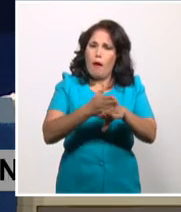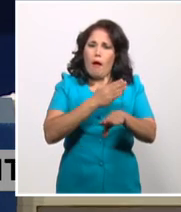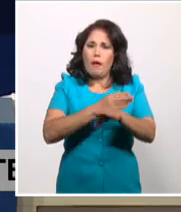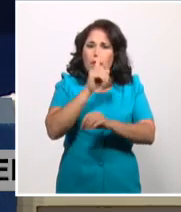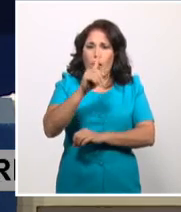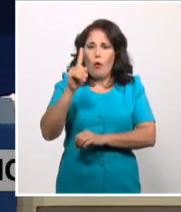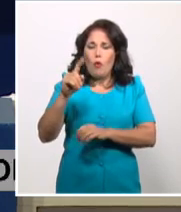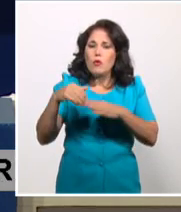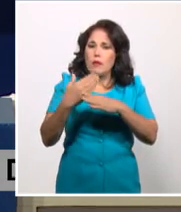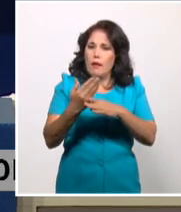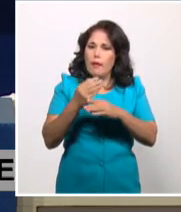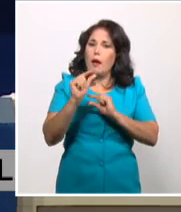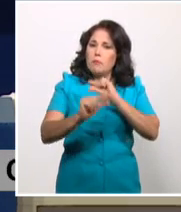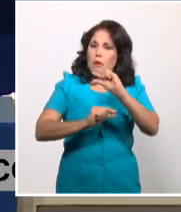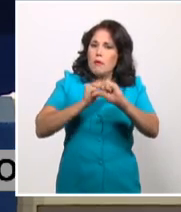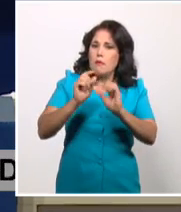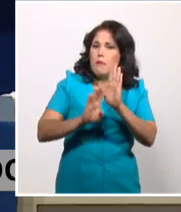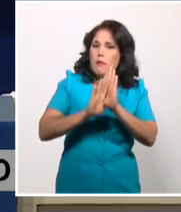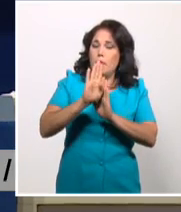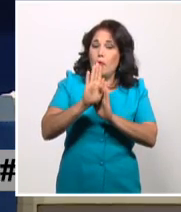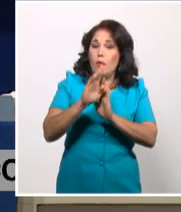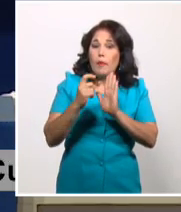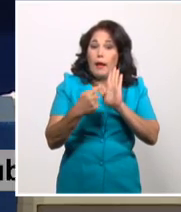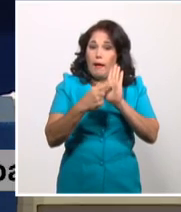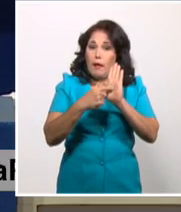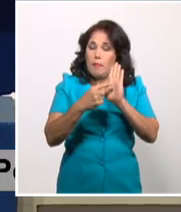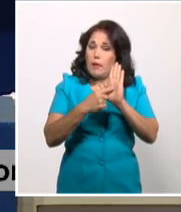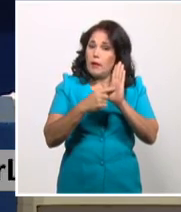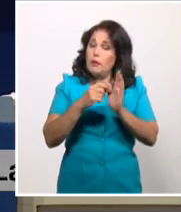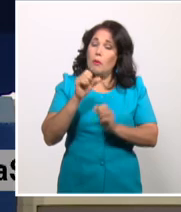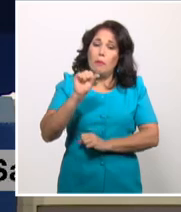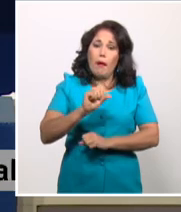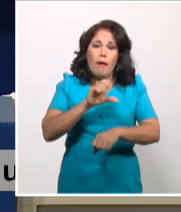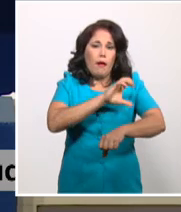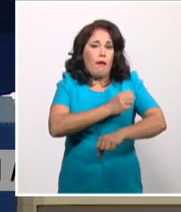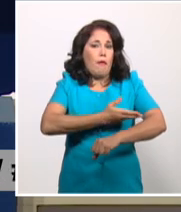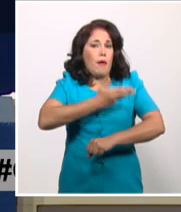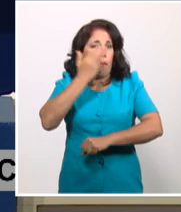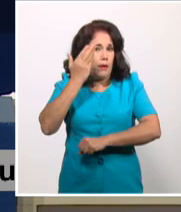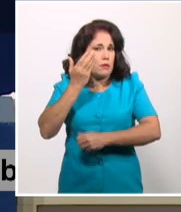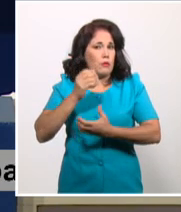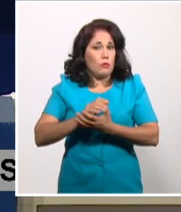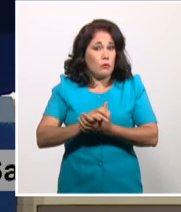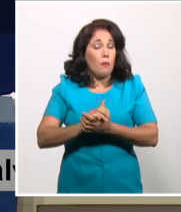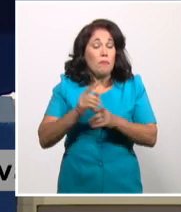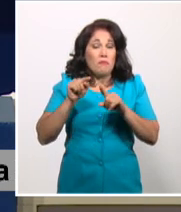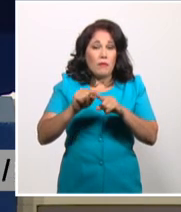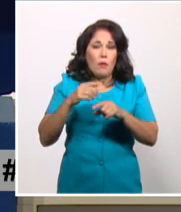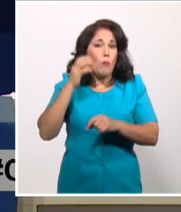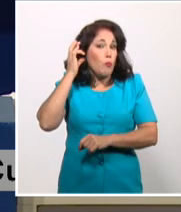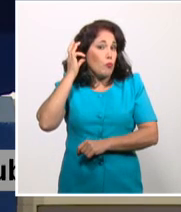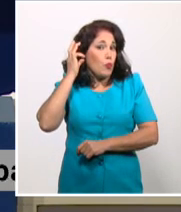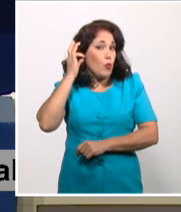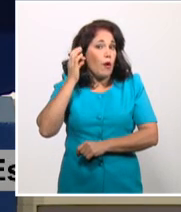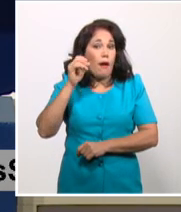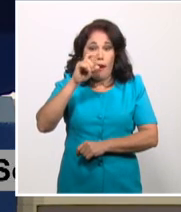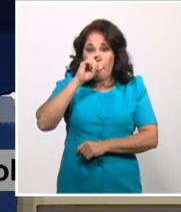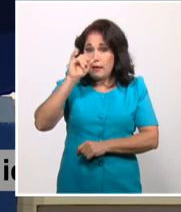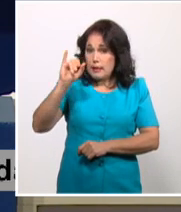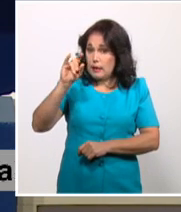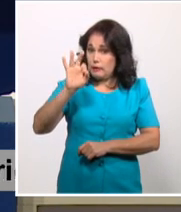de evolución, que tiene como elemento desfavorable una hipertensión arterial y que de la cual